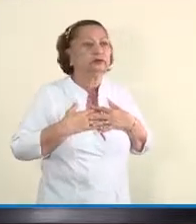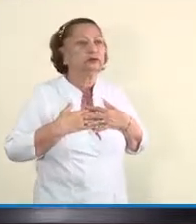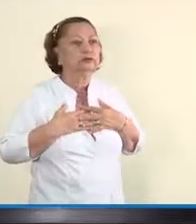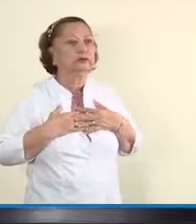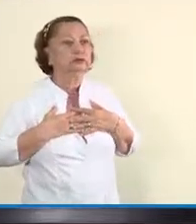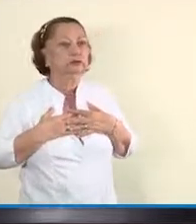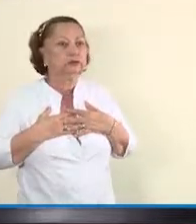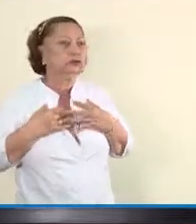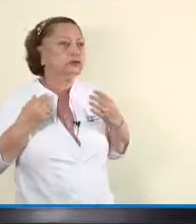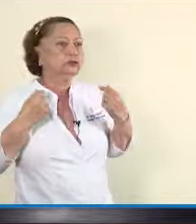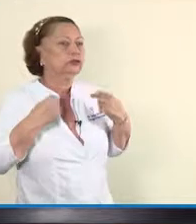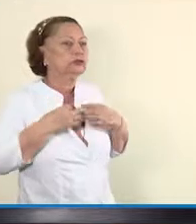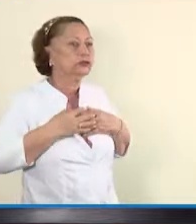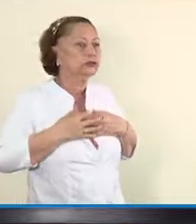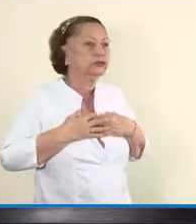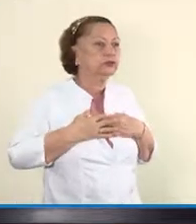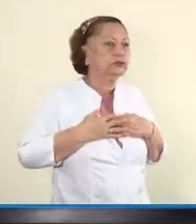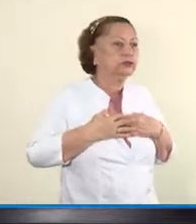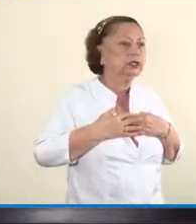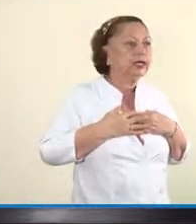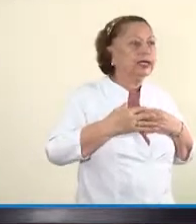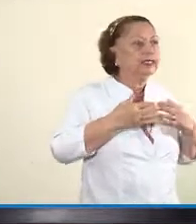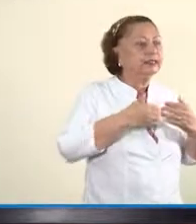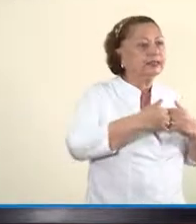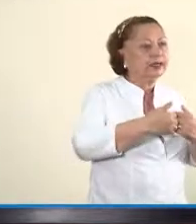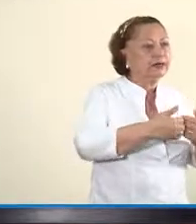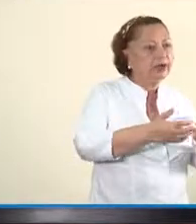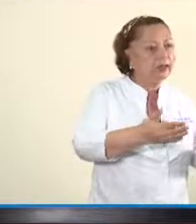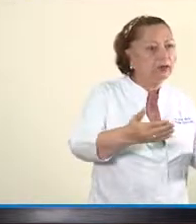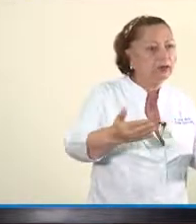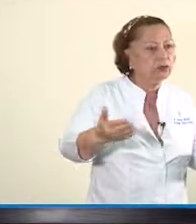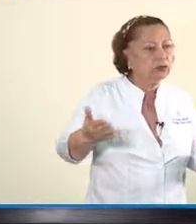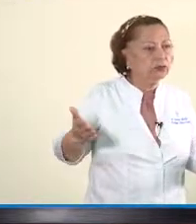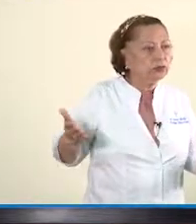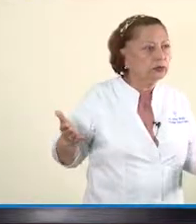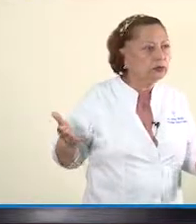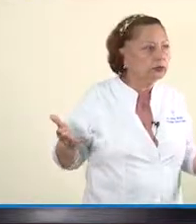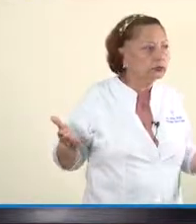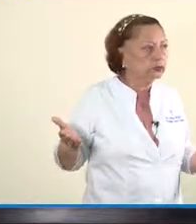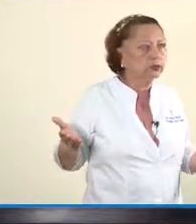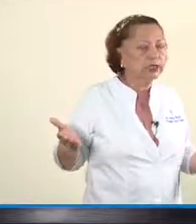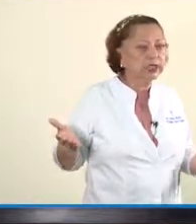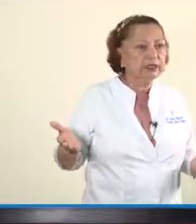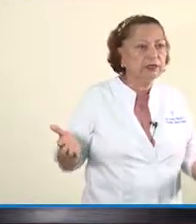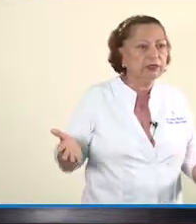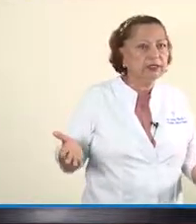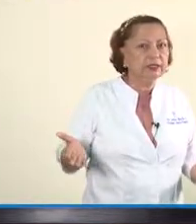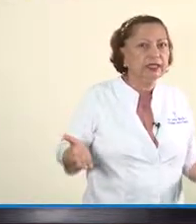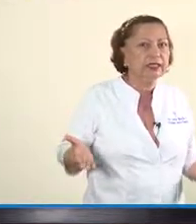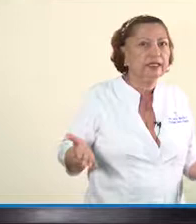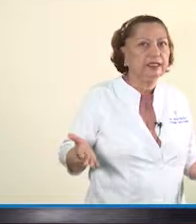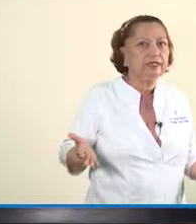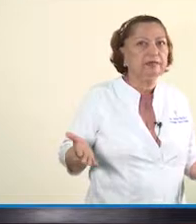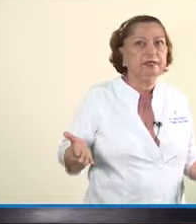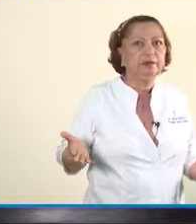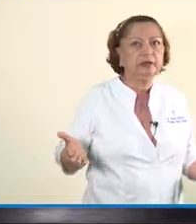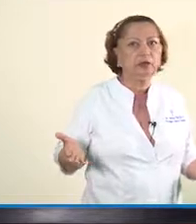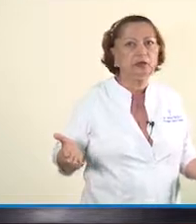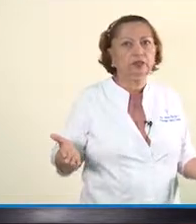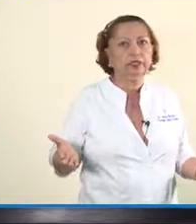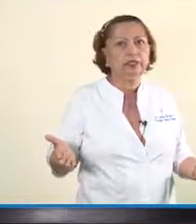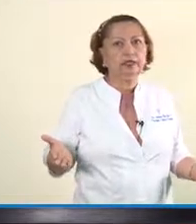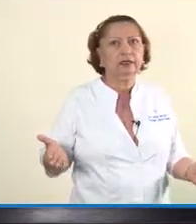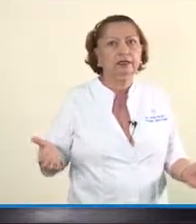yo no soy solo yo. Aquí se trabaja en conjunto con los otros organismos que están allí en la